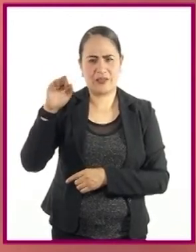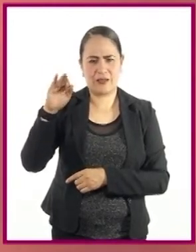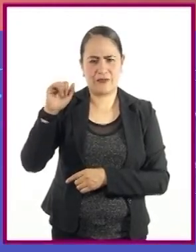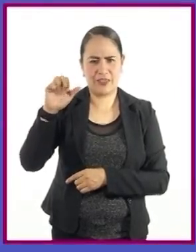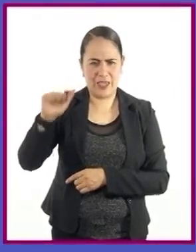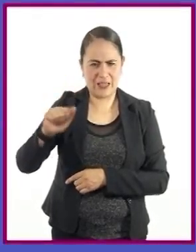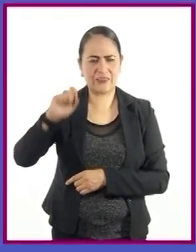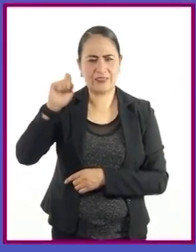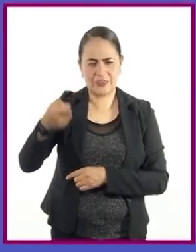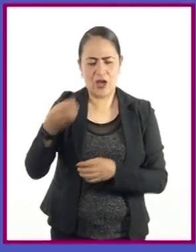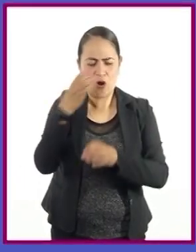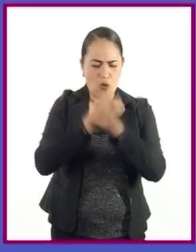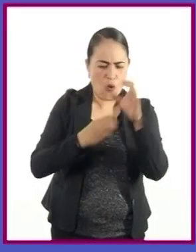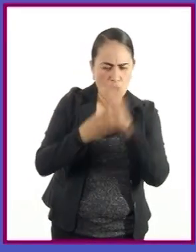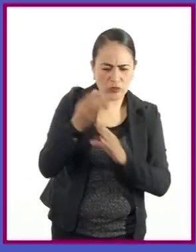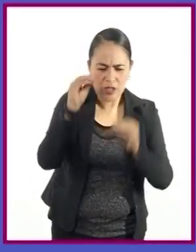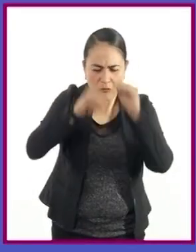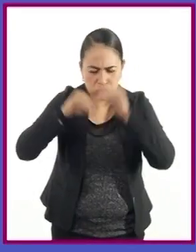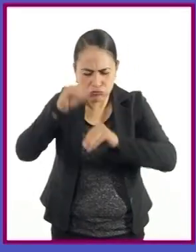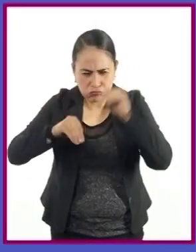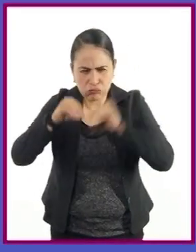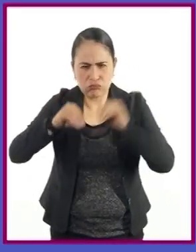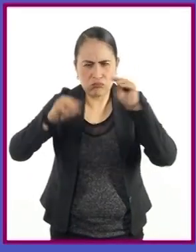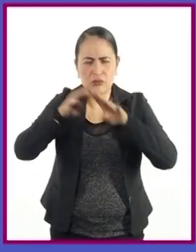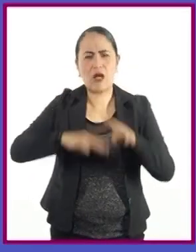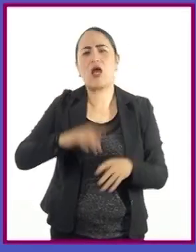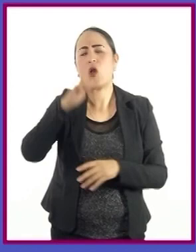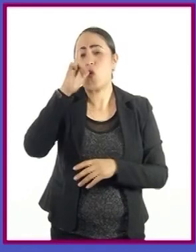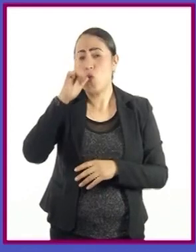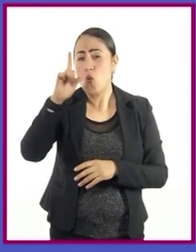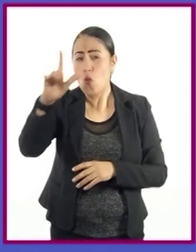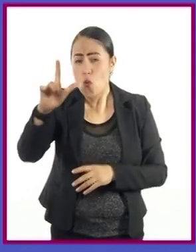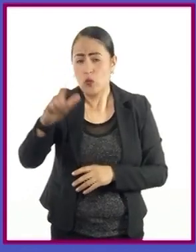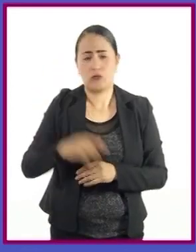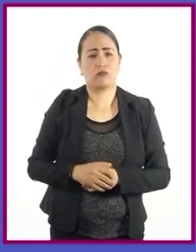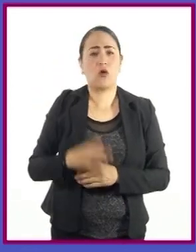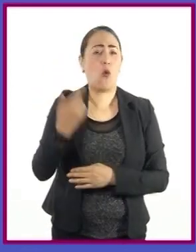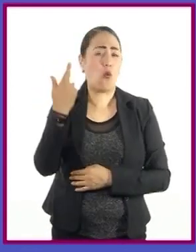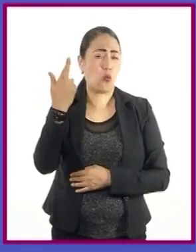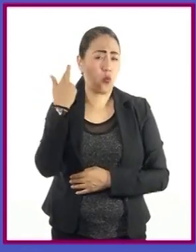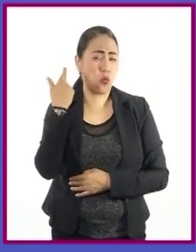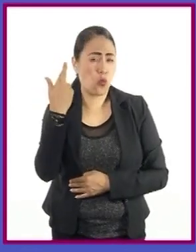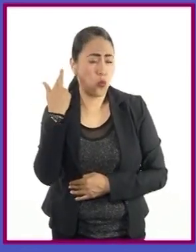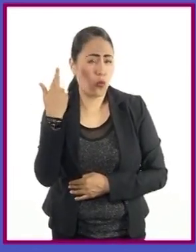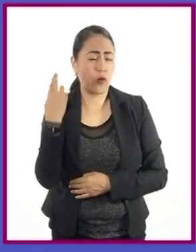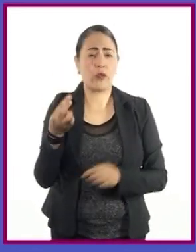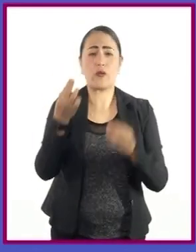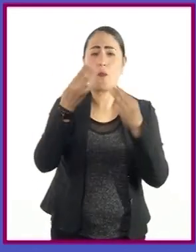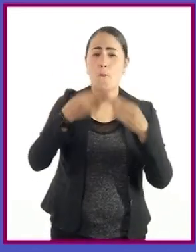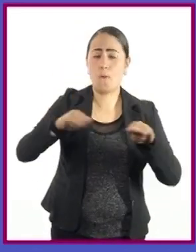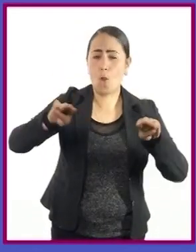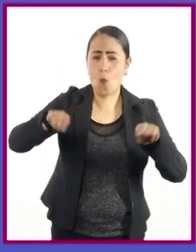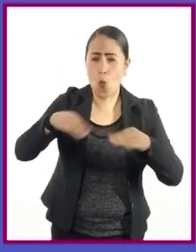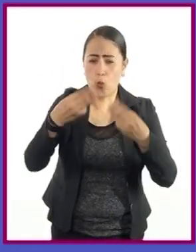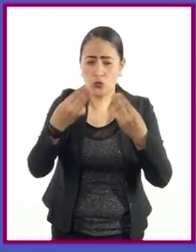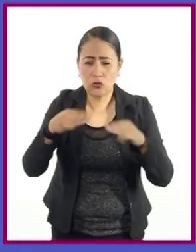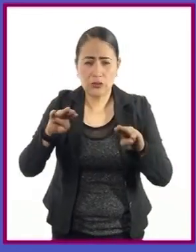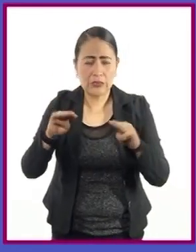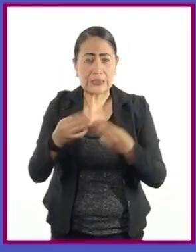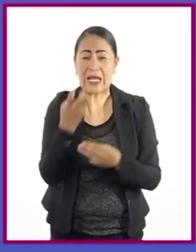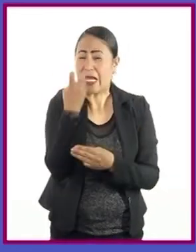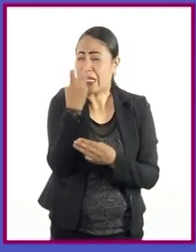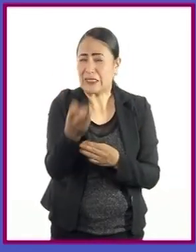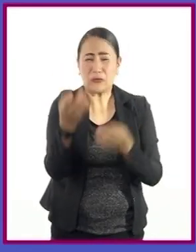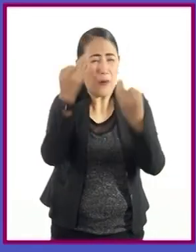decorado, la iluminación, los sonidos, la música, sumamente